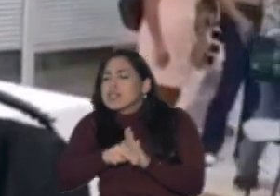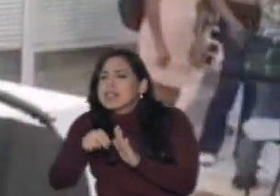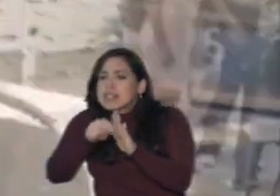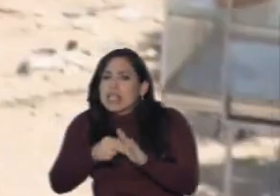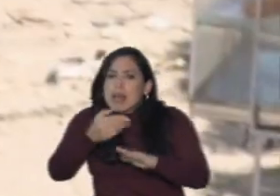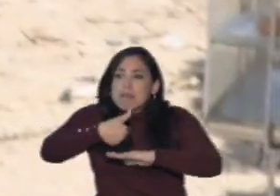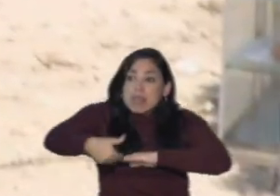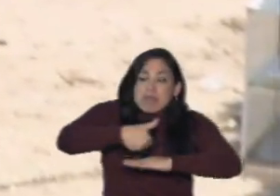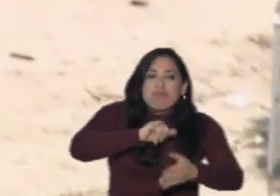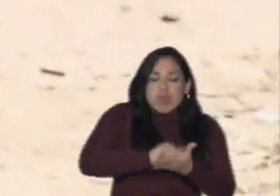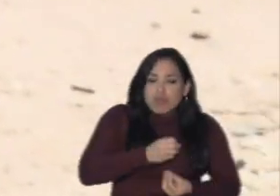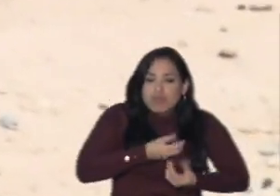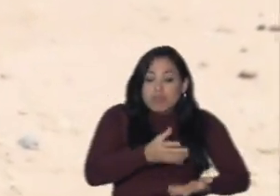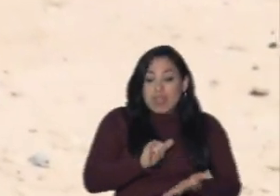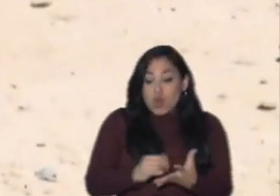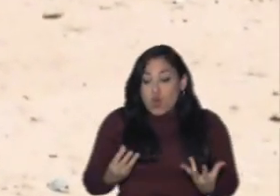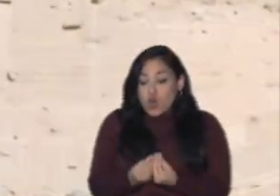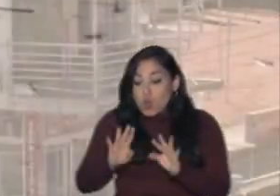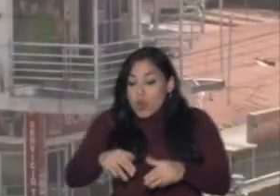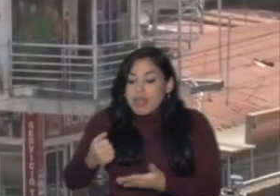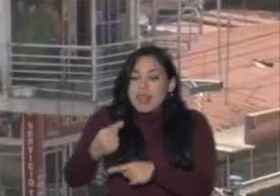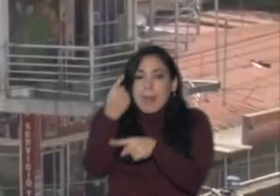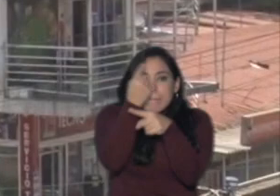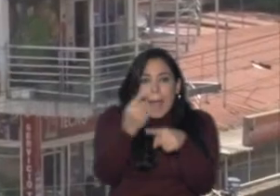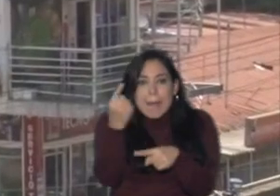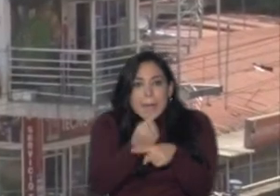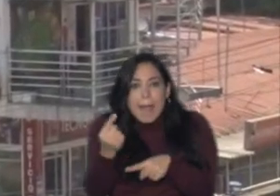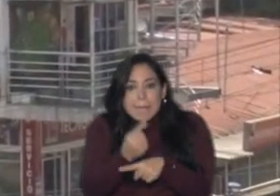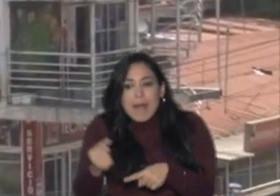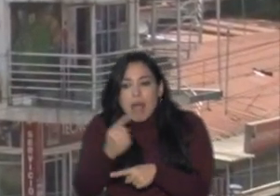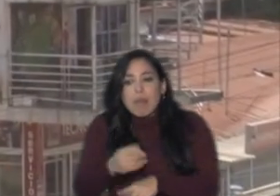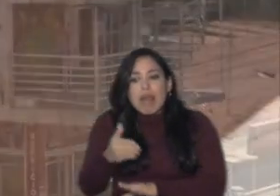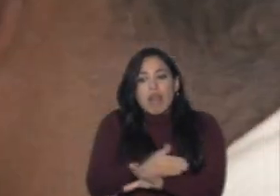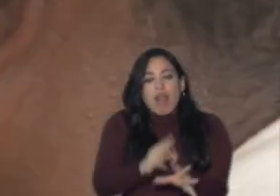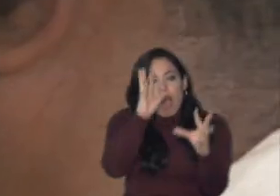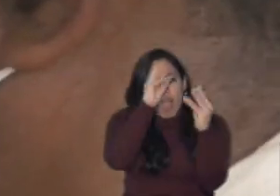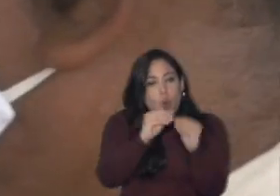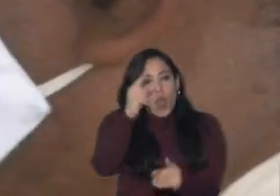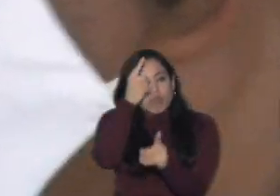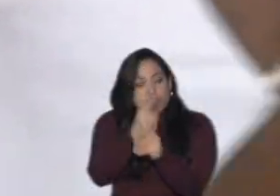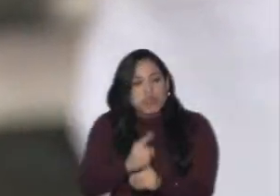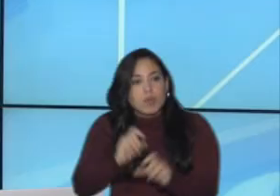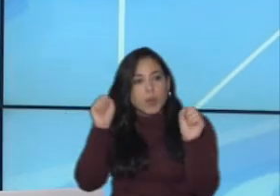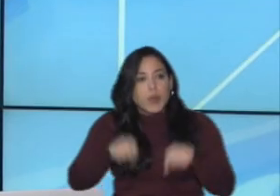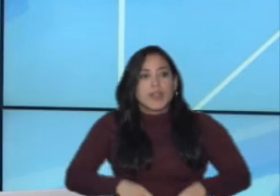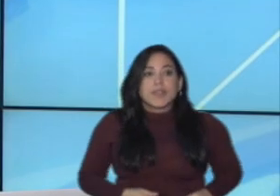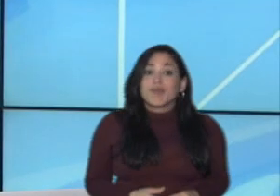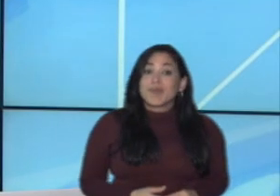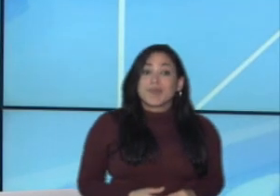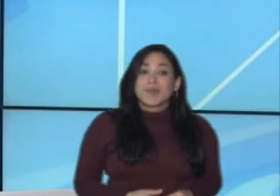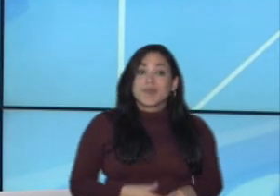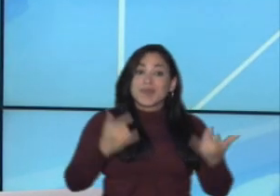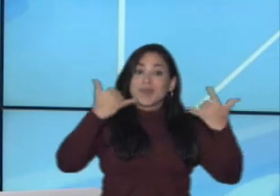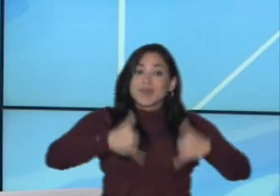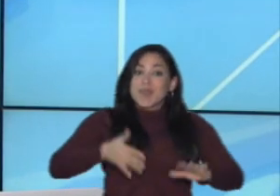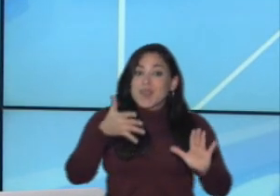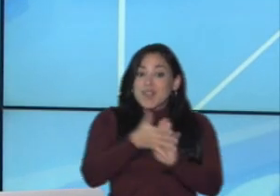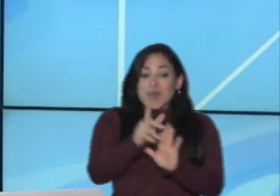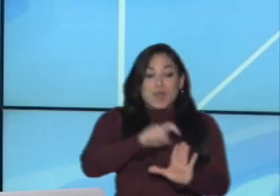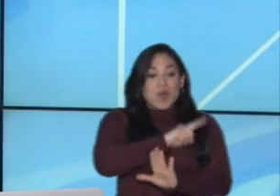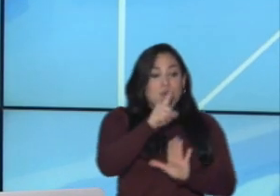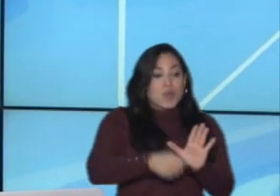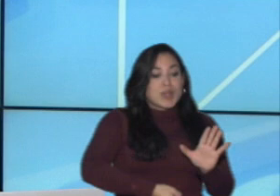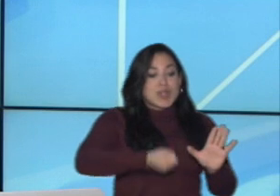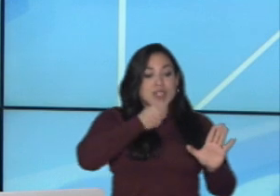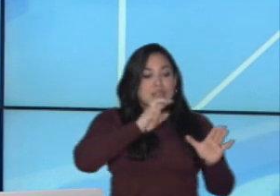han solicitado. La mesa de trabajo se hará semanal para revisar el cumplimiento de los acuerdos que se fijen. Hasta aquí la información en